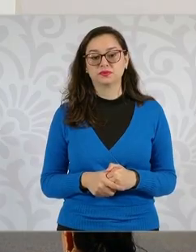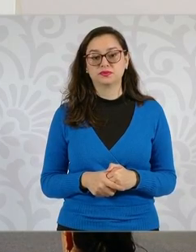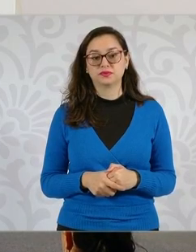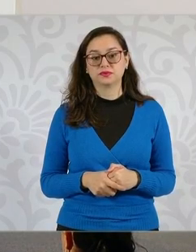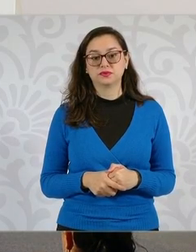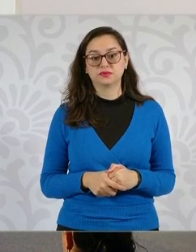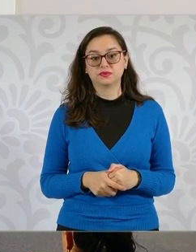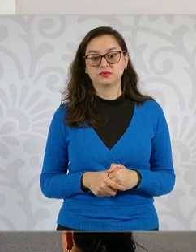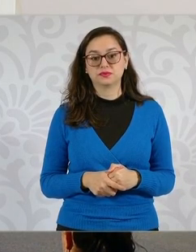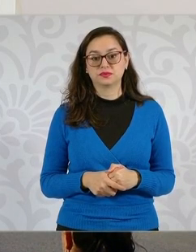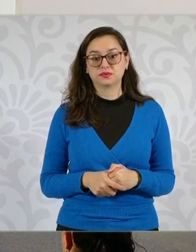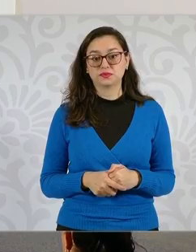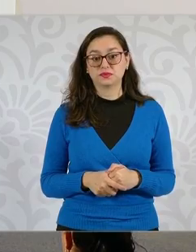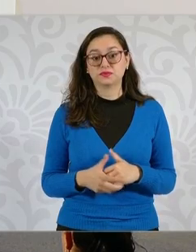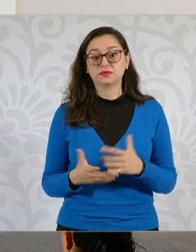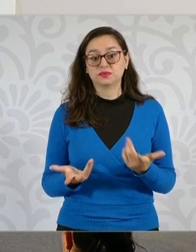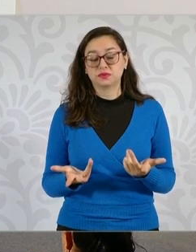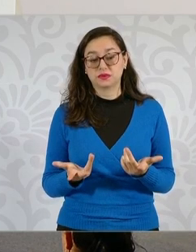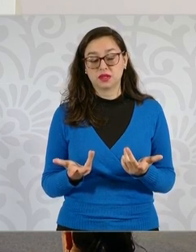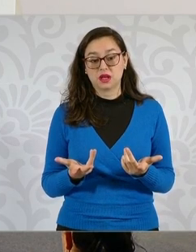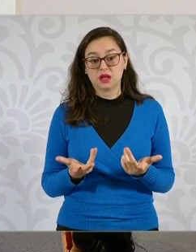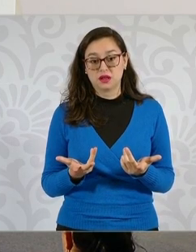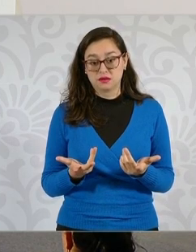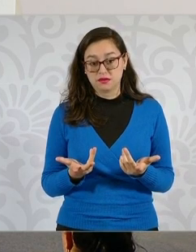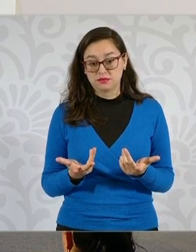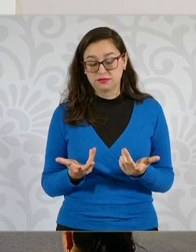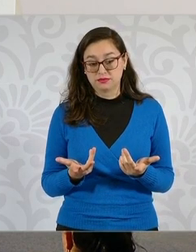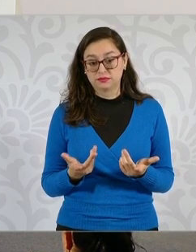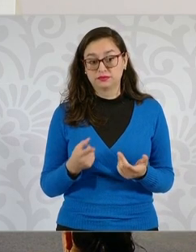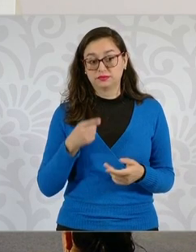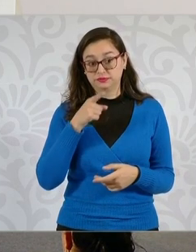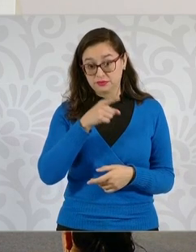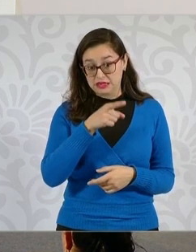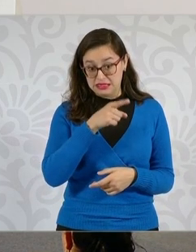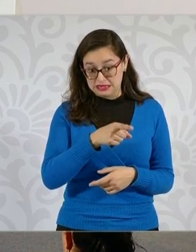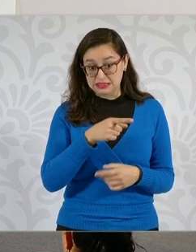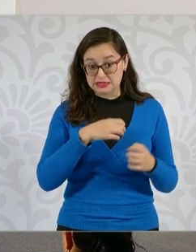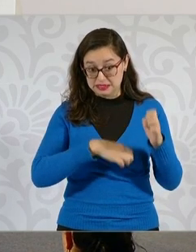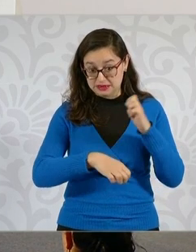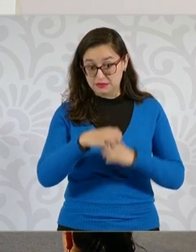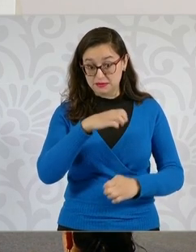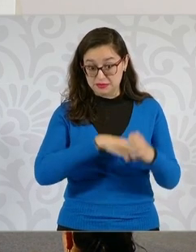de cuentas del grupo Weinberg